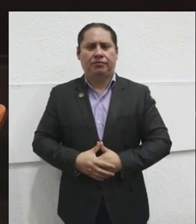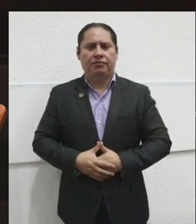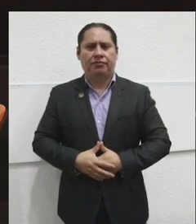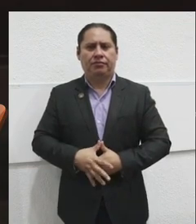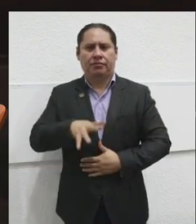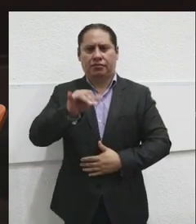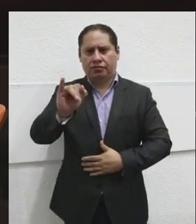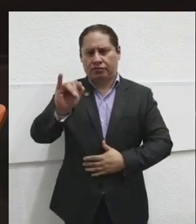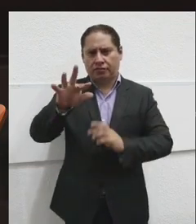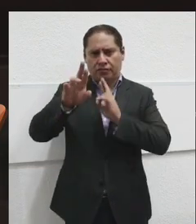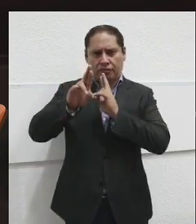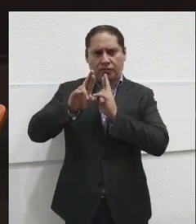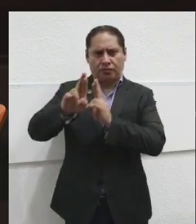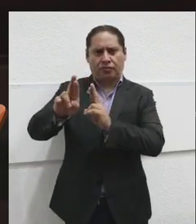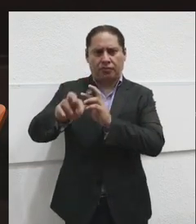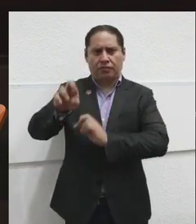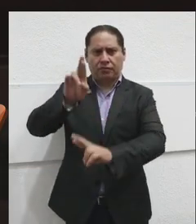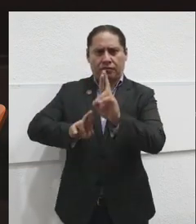Y lo resolvieron